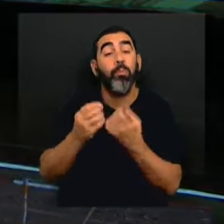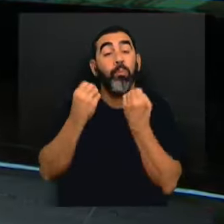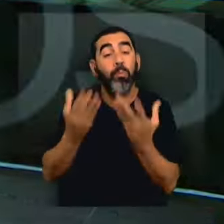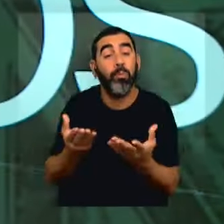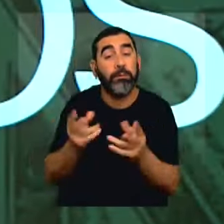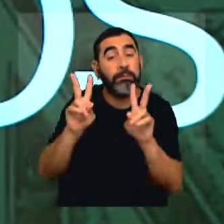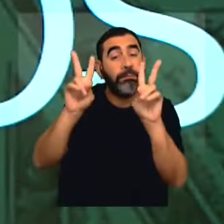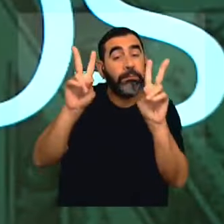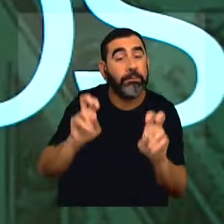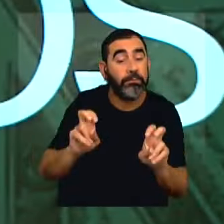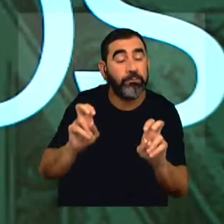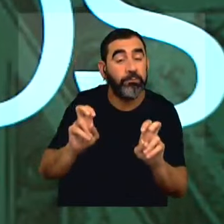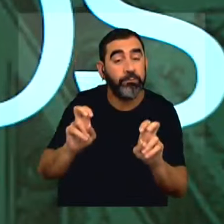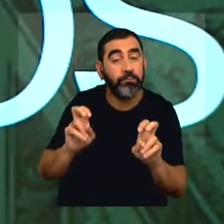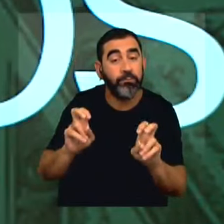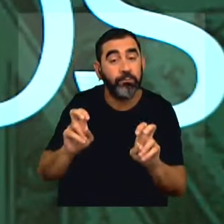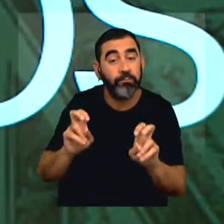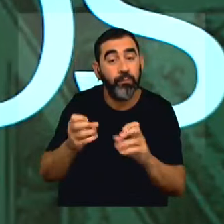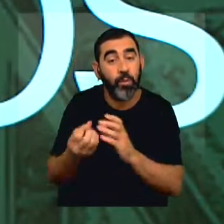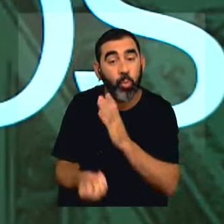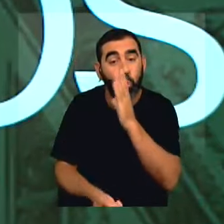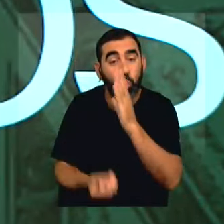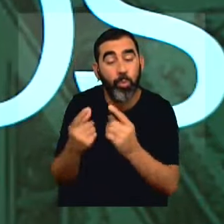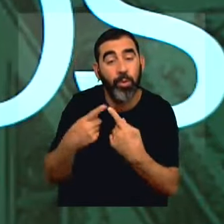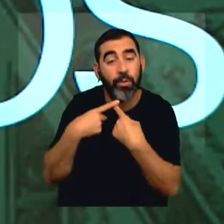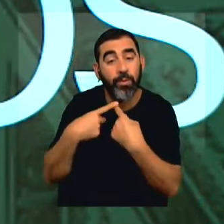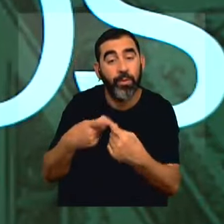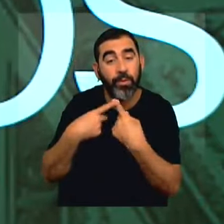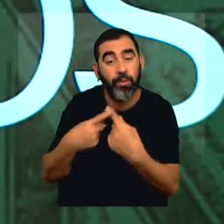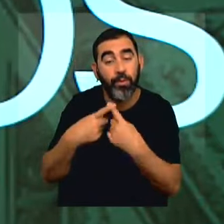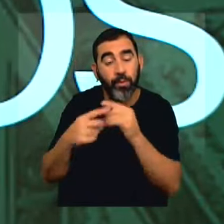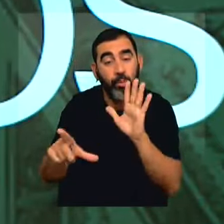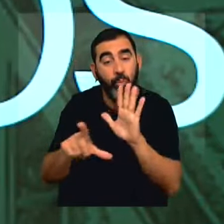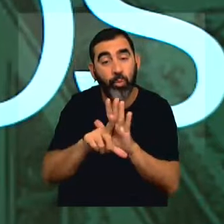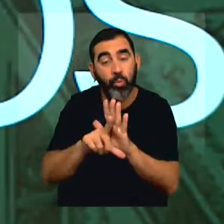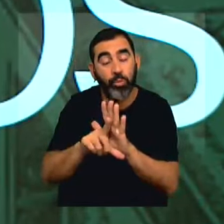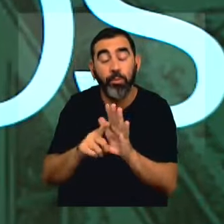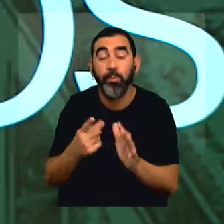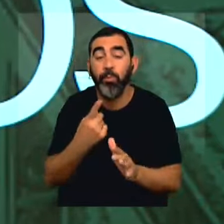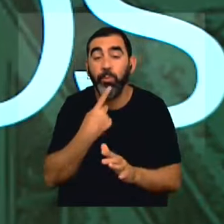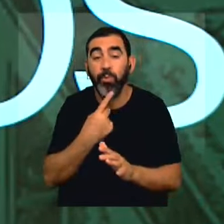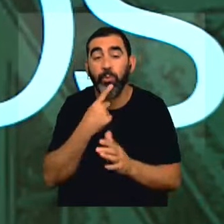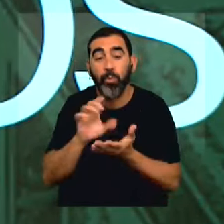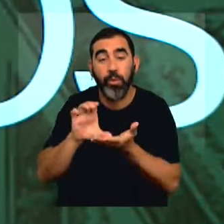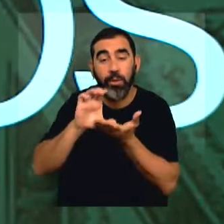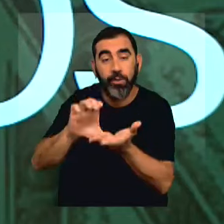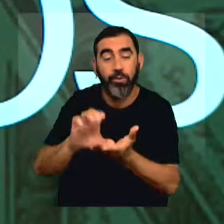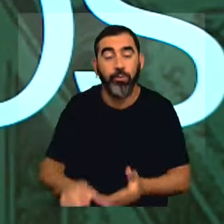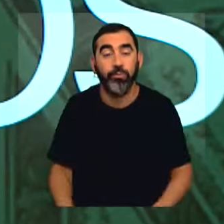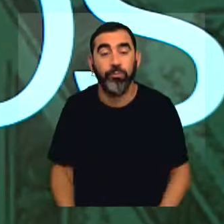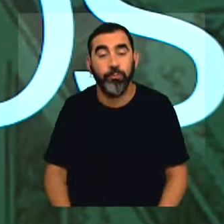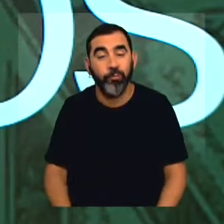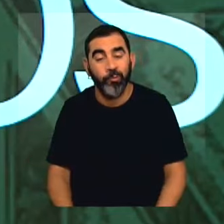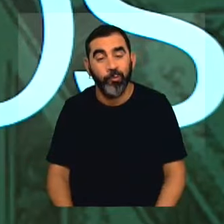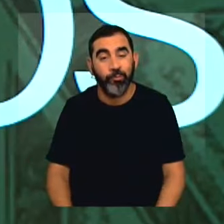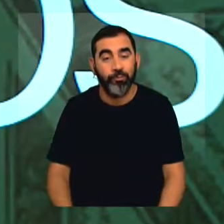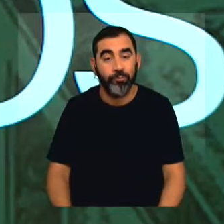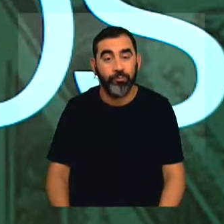uno de los temas que se maneja en esta nueva discutida nueva ley de financiamiento político que se está analizando a nivel del